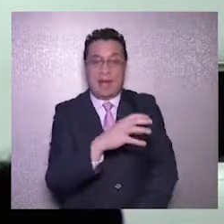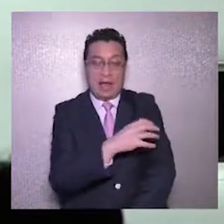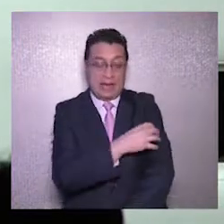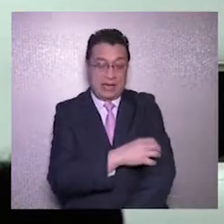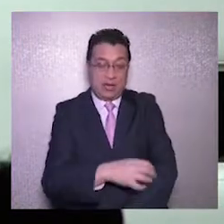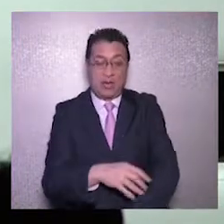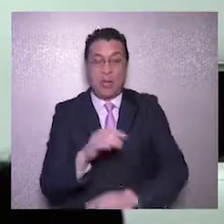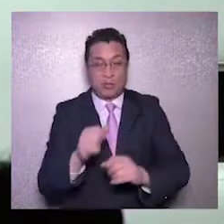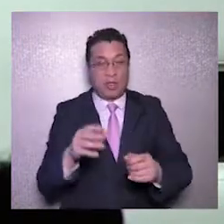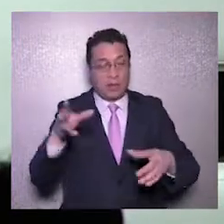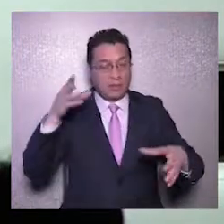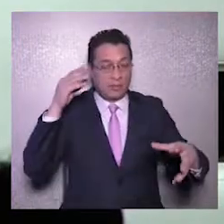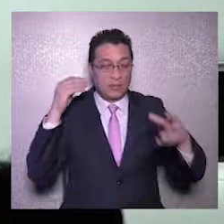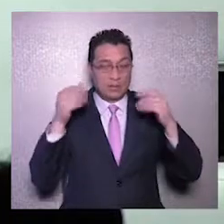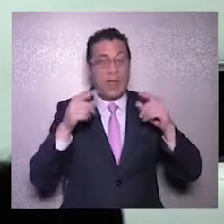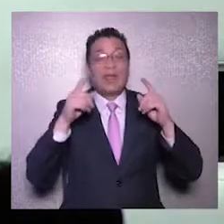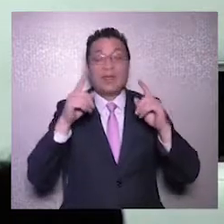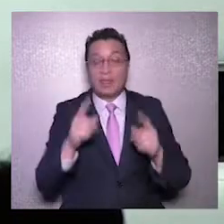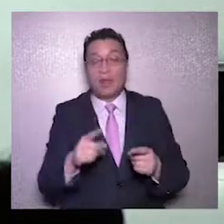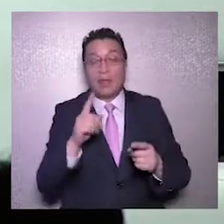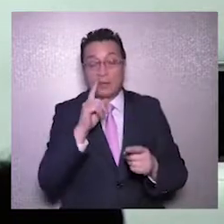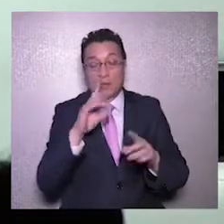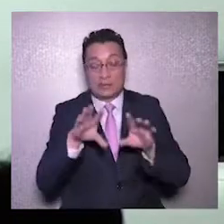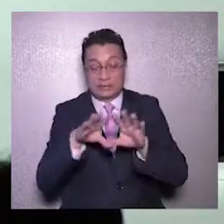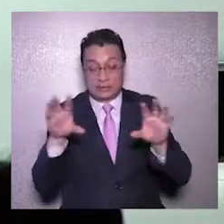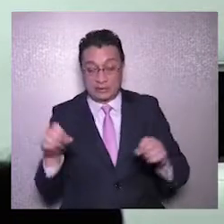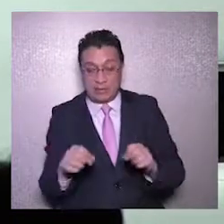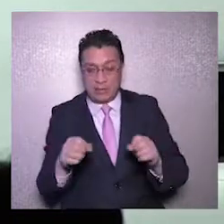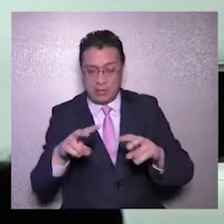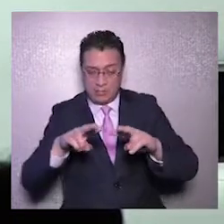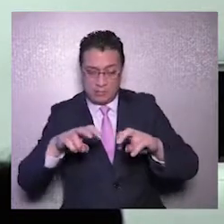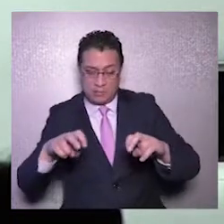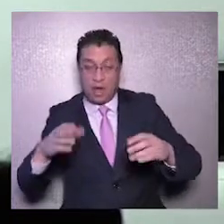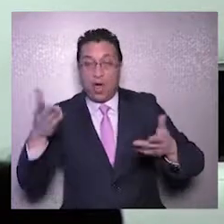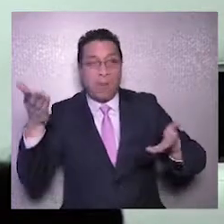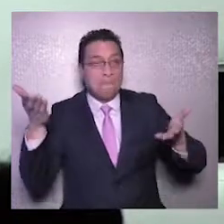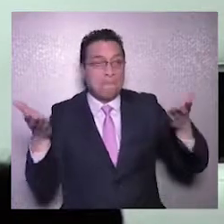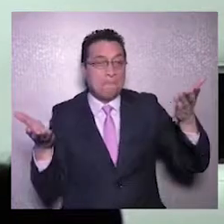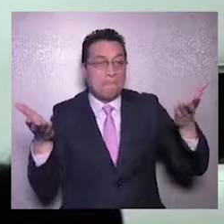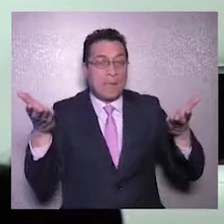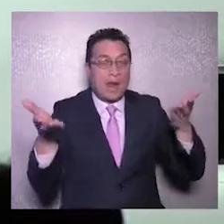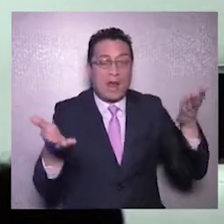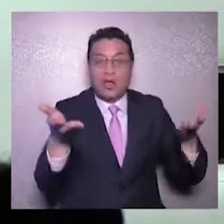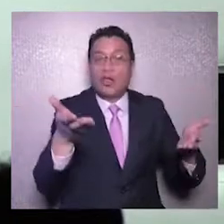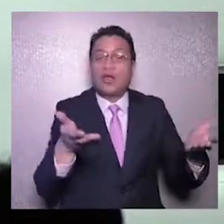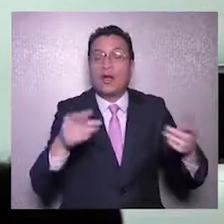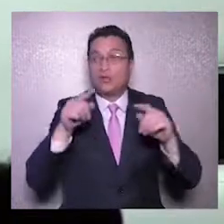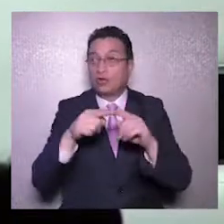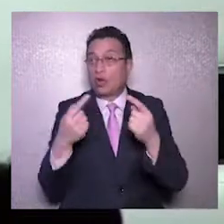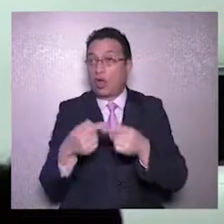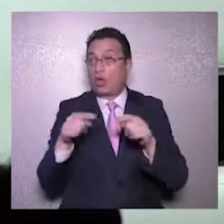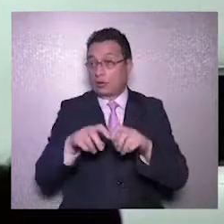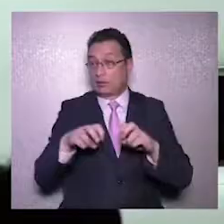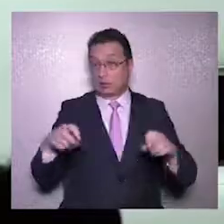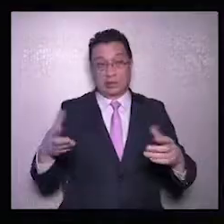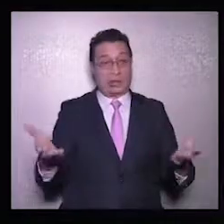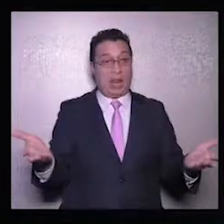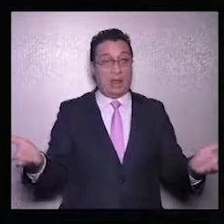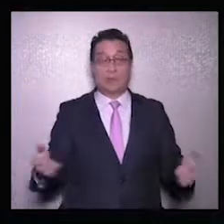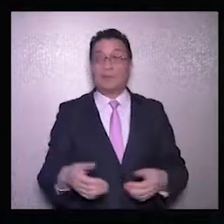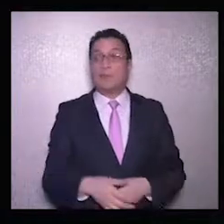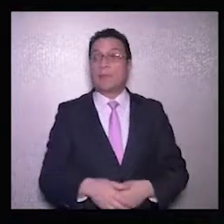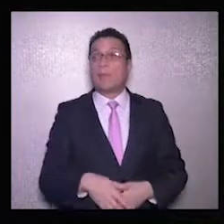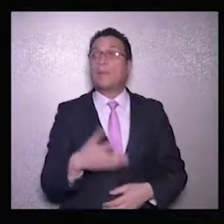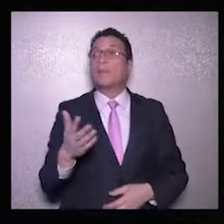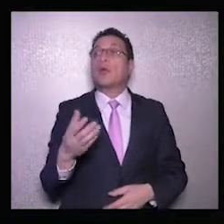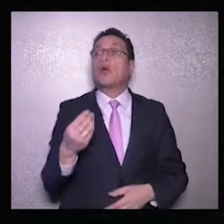asignar mejor. Pero para eso tenemos que tener sistemas de análisis que sean comparables. De acuerdo. Y eso está todo en esta sala. Doctor Cárcamo, ¿cómo